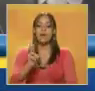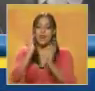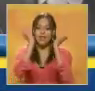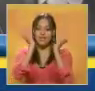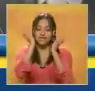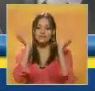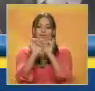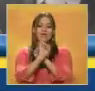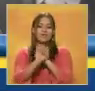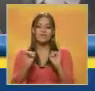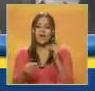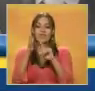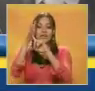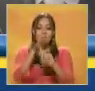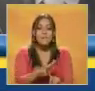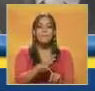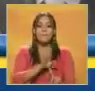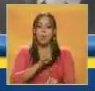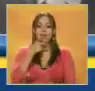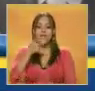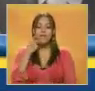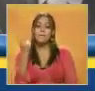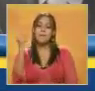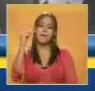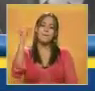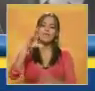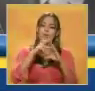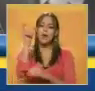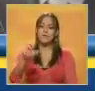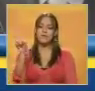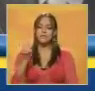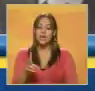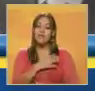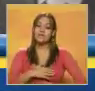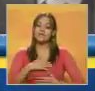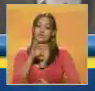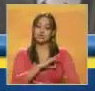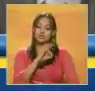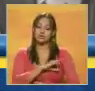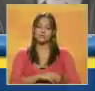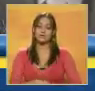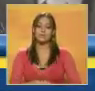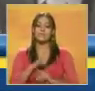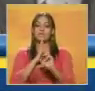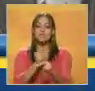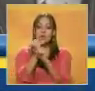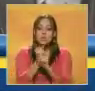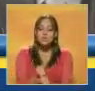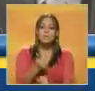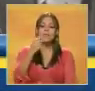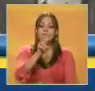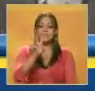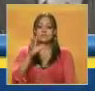instrumento acabará con la discriminación política e incluirá a todos los venezolanos en los beneficios sociales de destacó que esperan recolectar